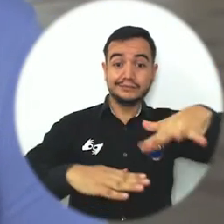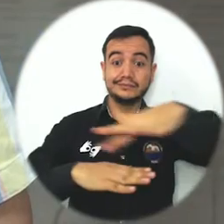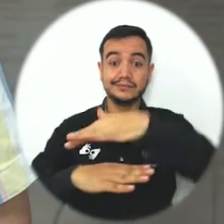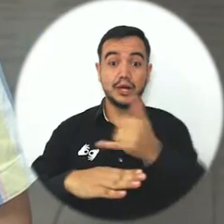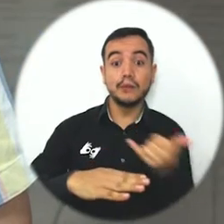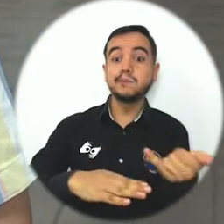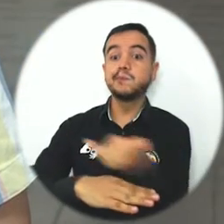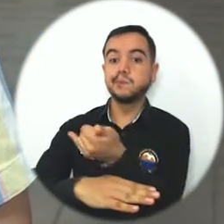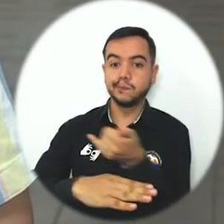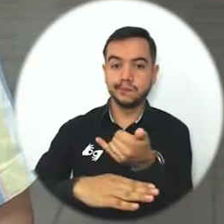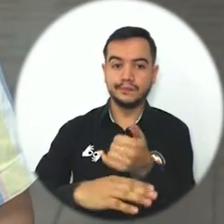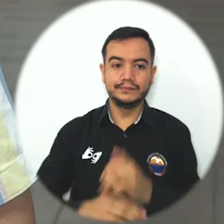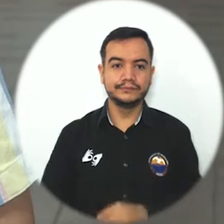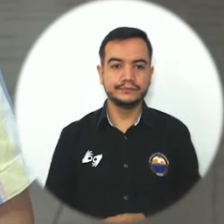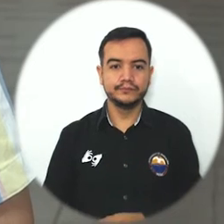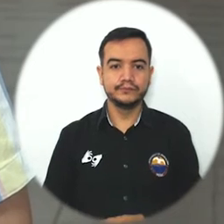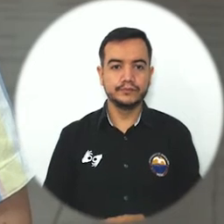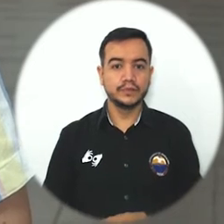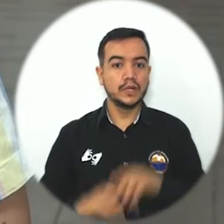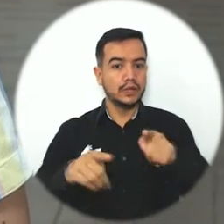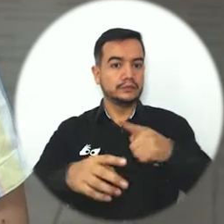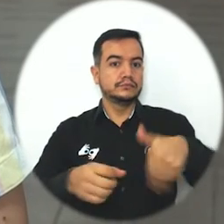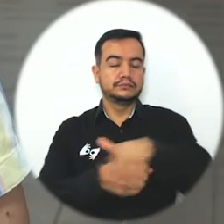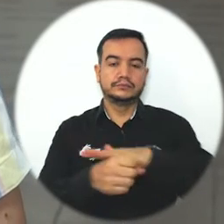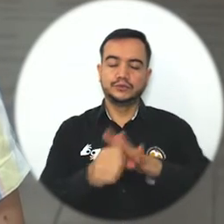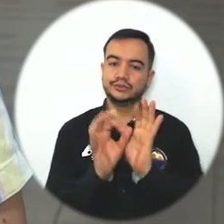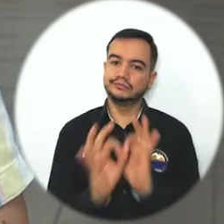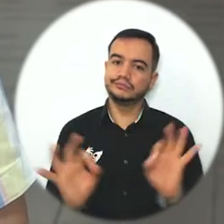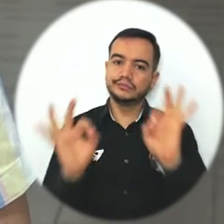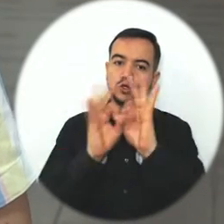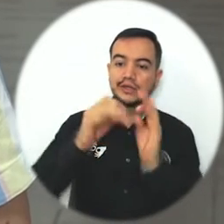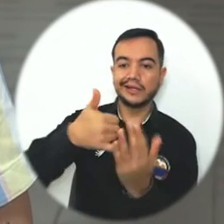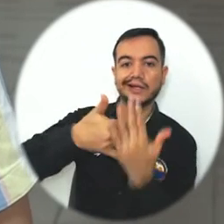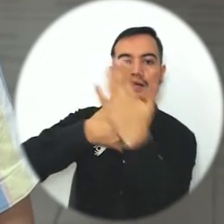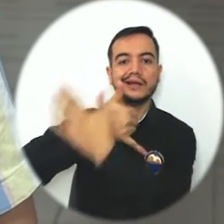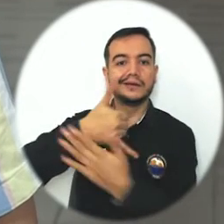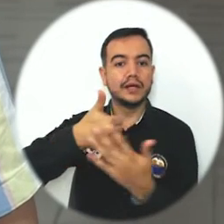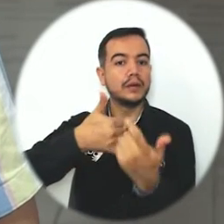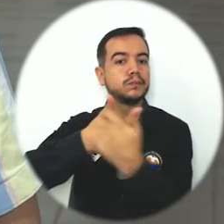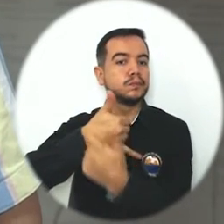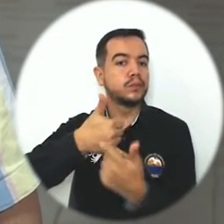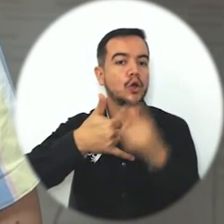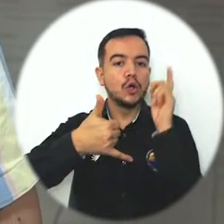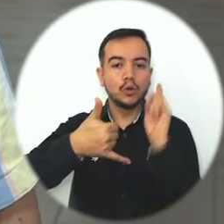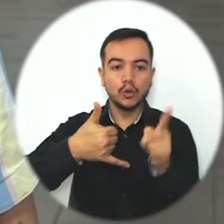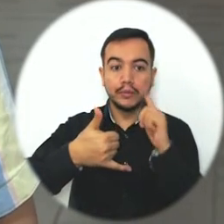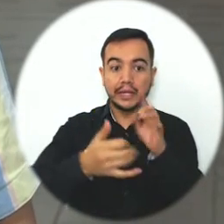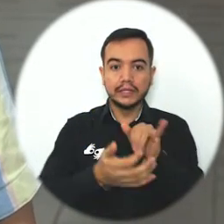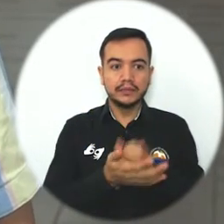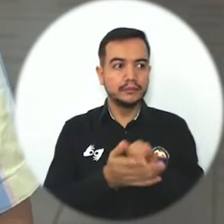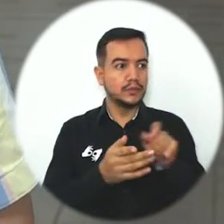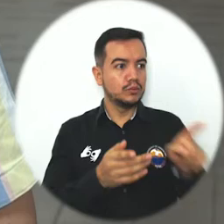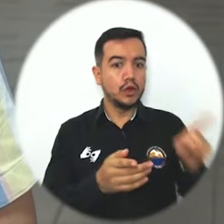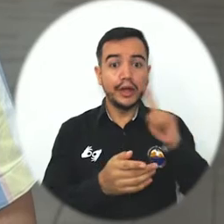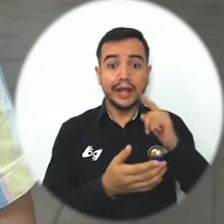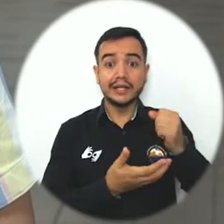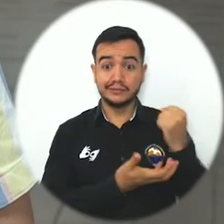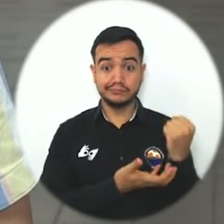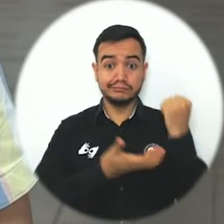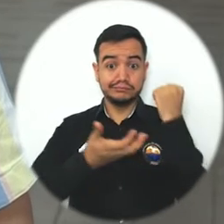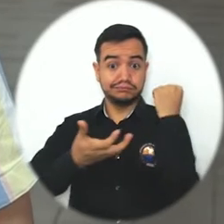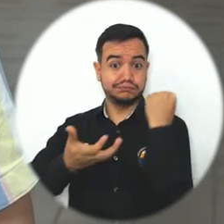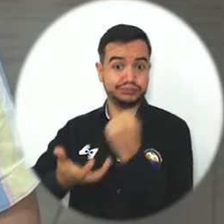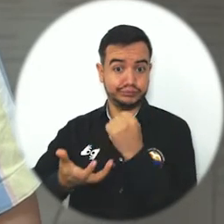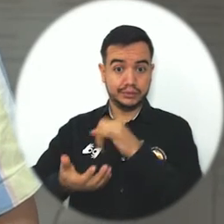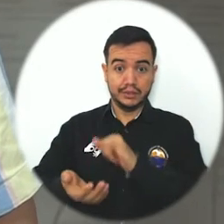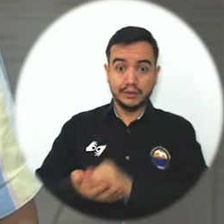magdalenenses. Indudablemente es un factor importante dentro del marco de universidades públicas en el país, recordando que esta institución pues, es la que